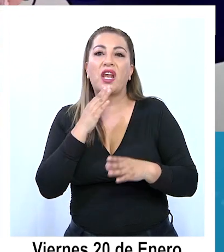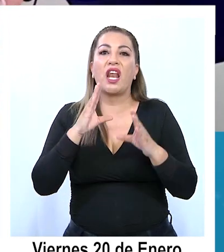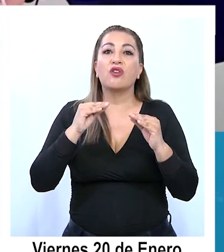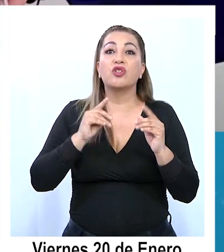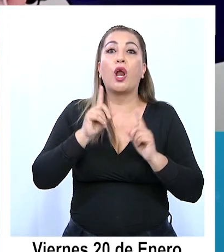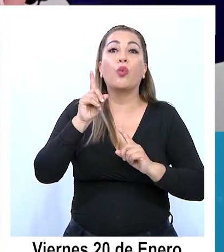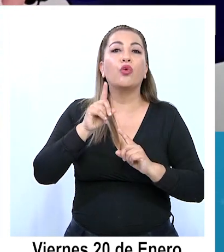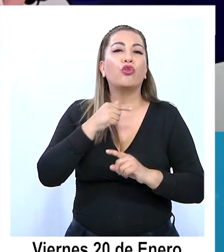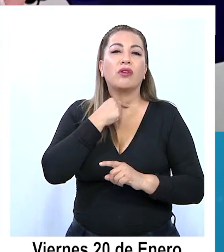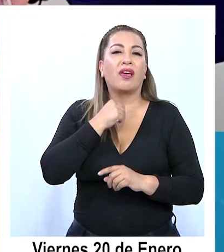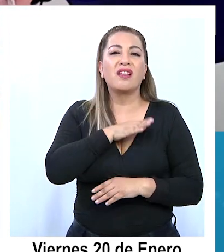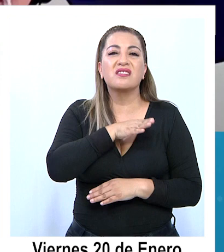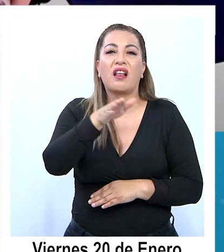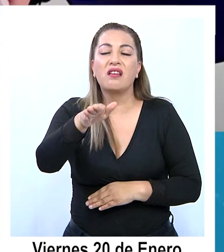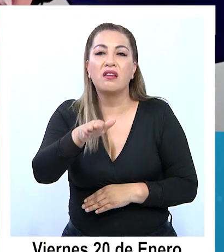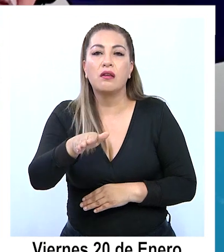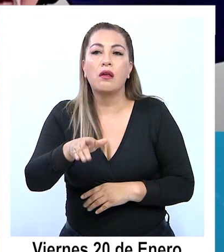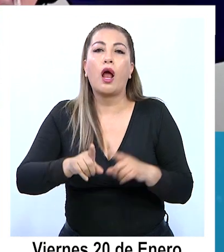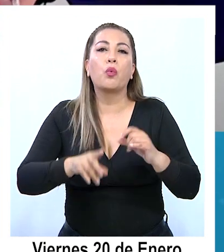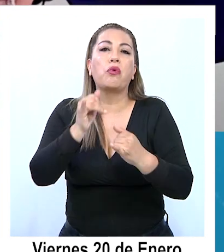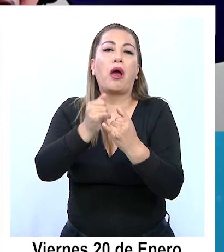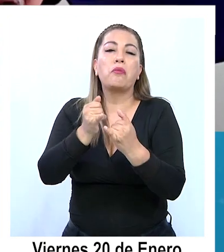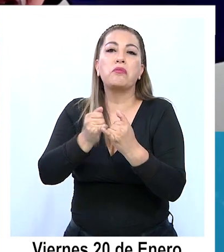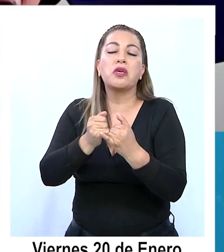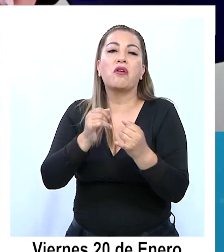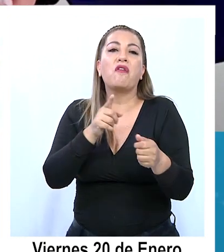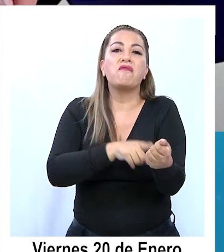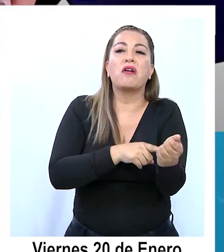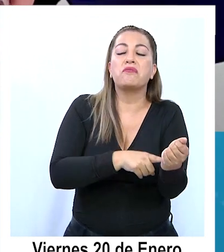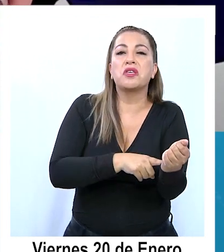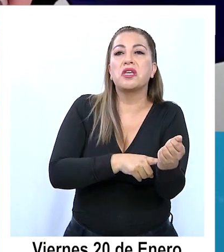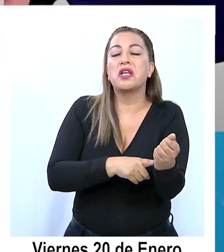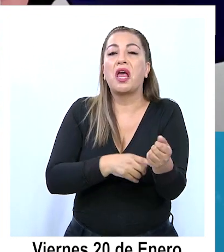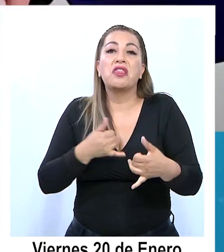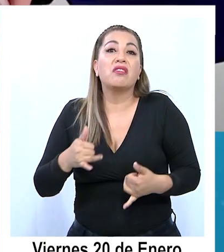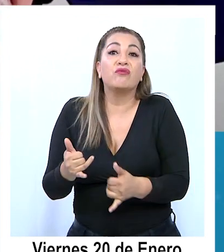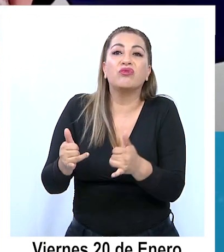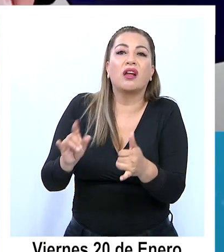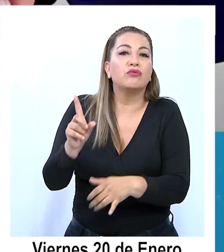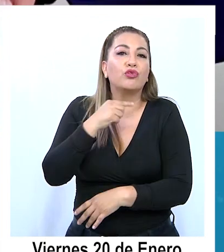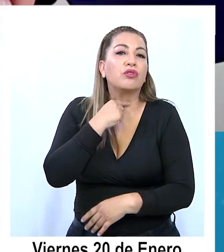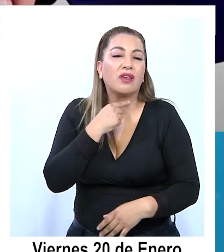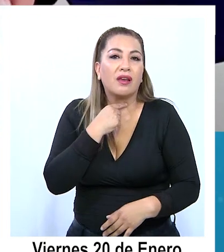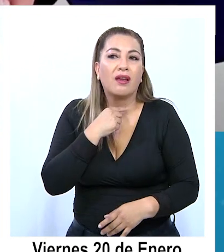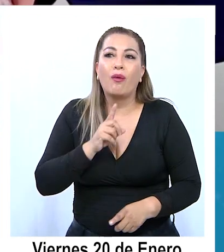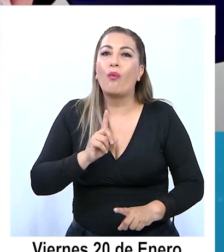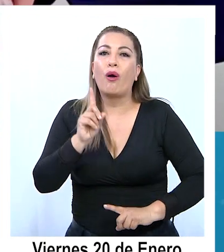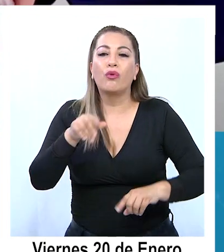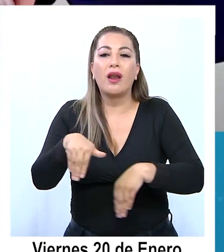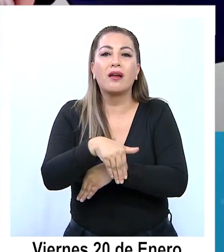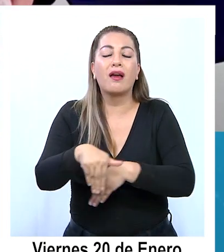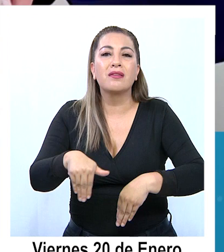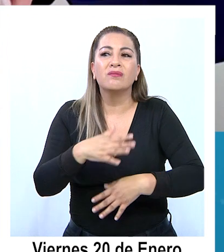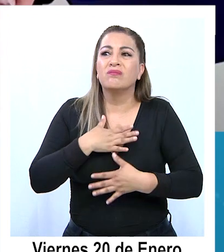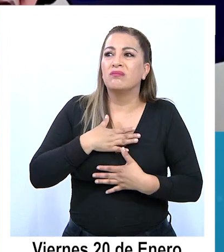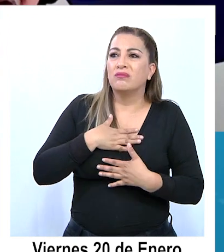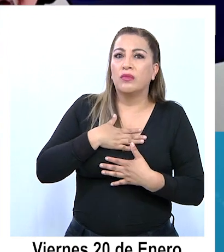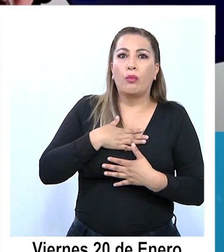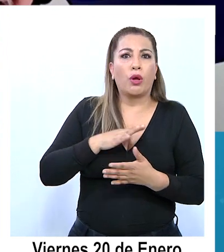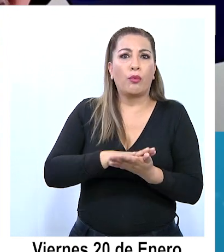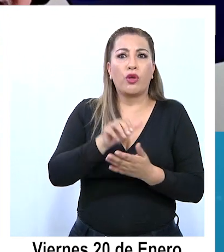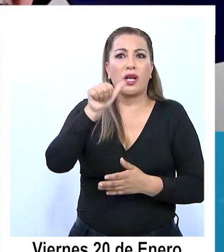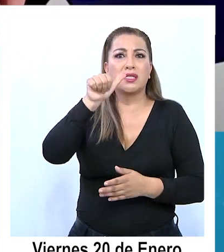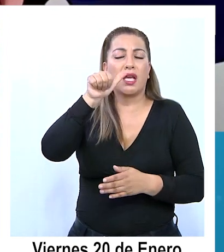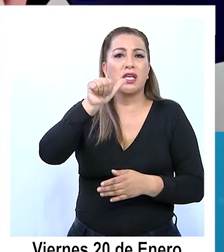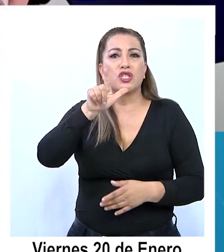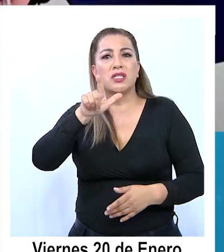salir, digamos, cierto, a lo mejor a reunirse con amigos, con familiares, un panorama, porque hay un temor enorme, digamos. La gente dice, no, yo a las 6 de la